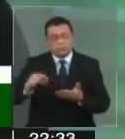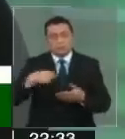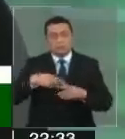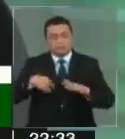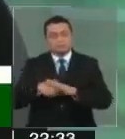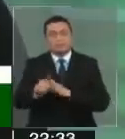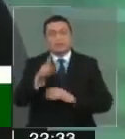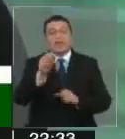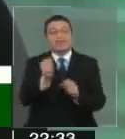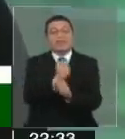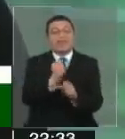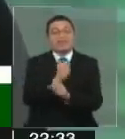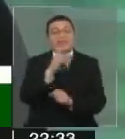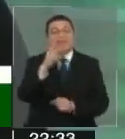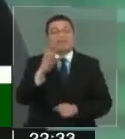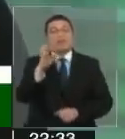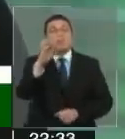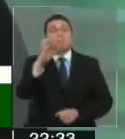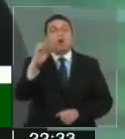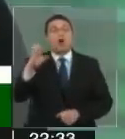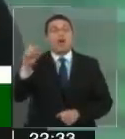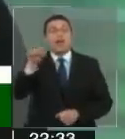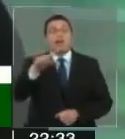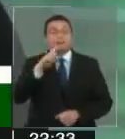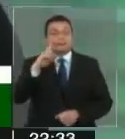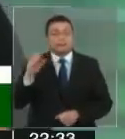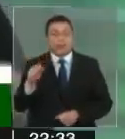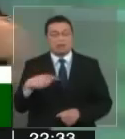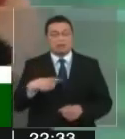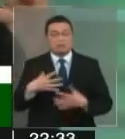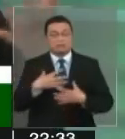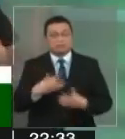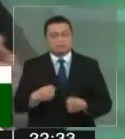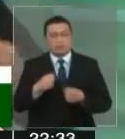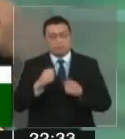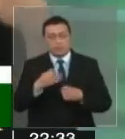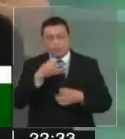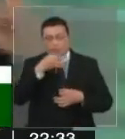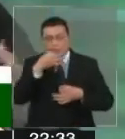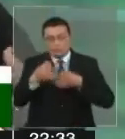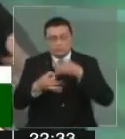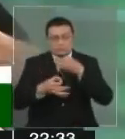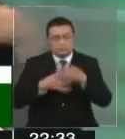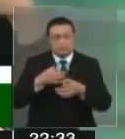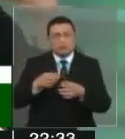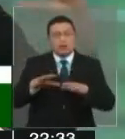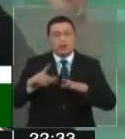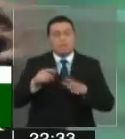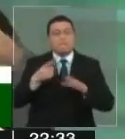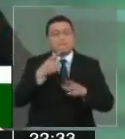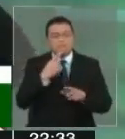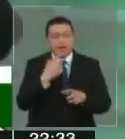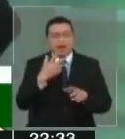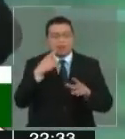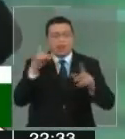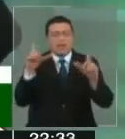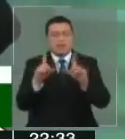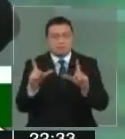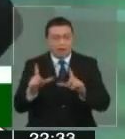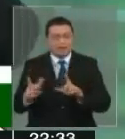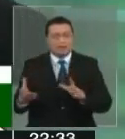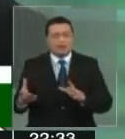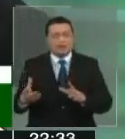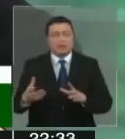de poesía. Y esto me volvió loca, poder expresarse a través de las palabras, de las imágenes.